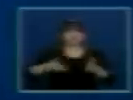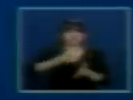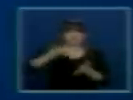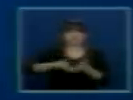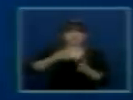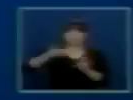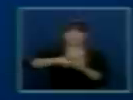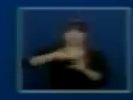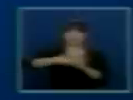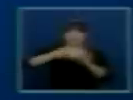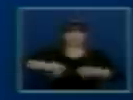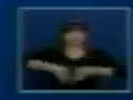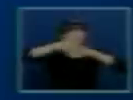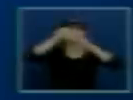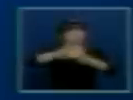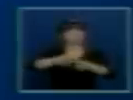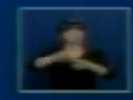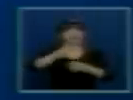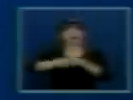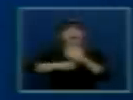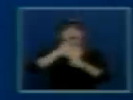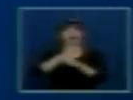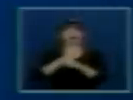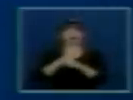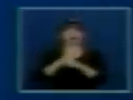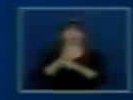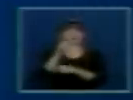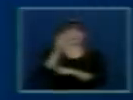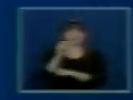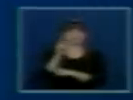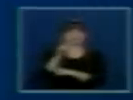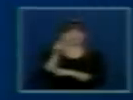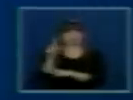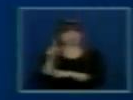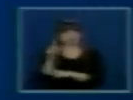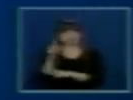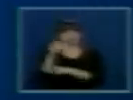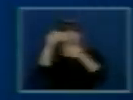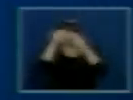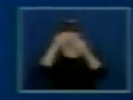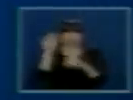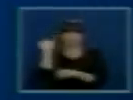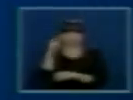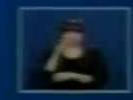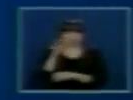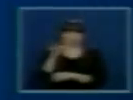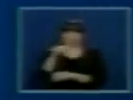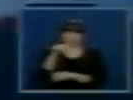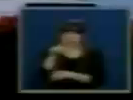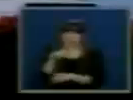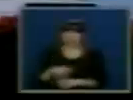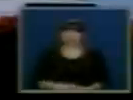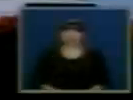petrolera hasta el año 2021, anunciada el pasado 25 de julio.